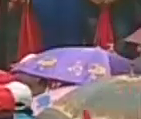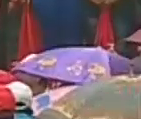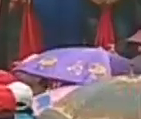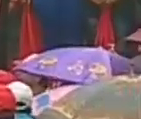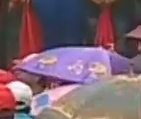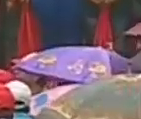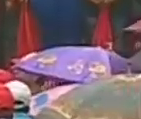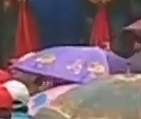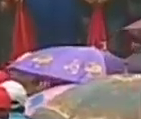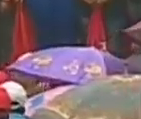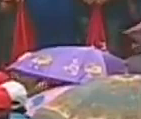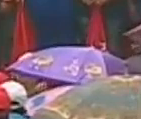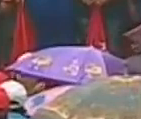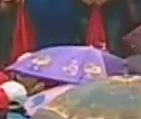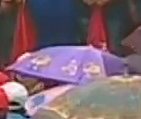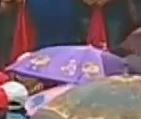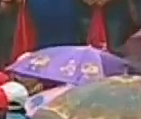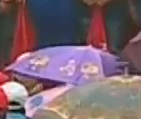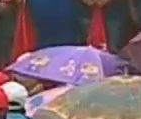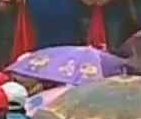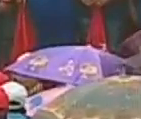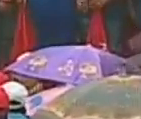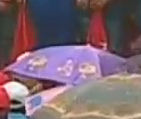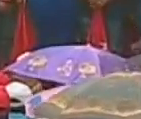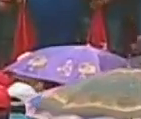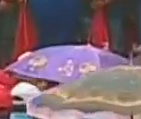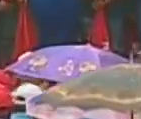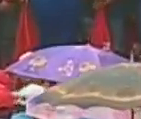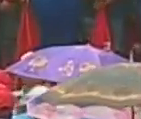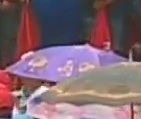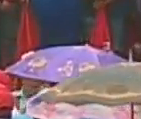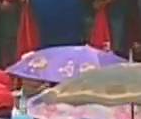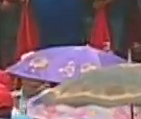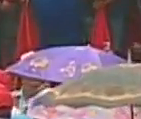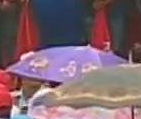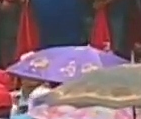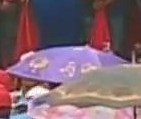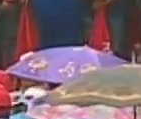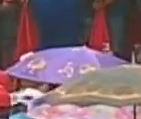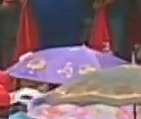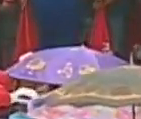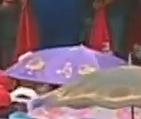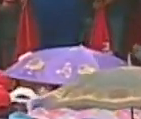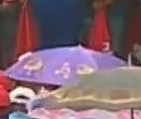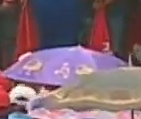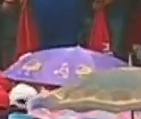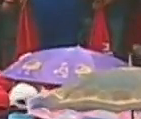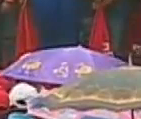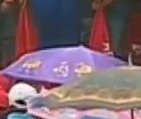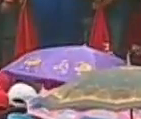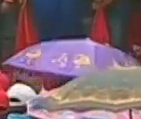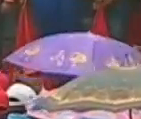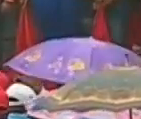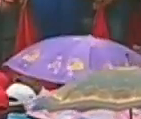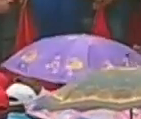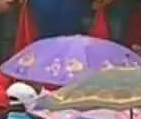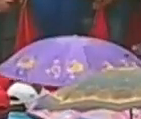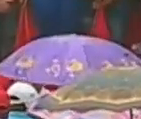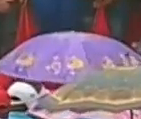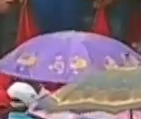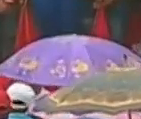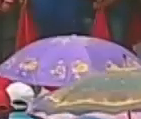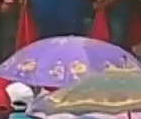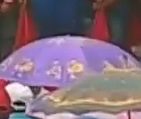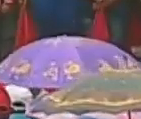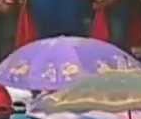Equipos políticos de calle, organizándonos para enfrentar 206 años, otro enemigo